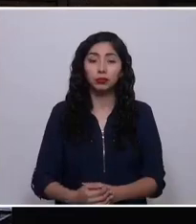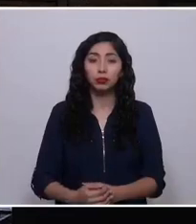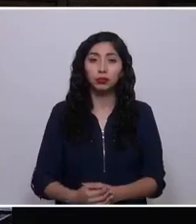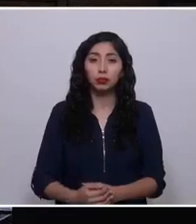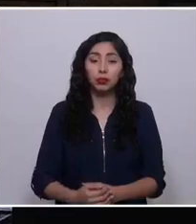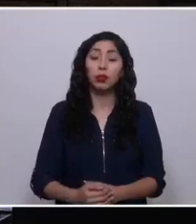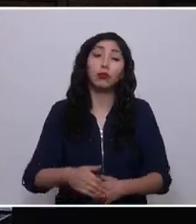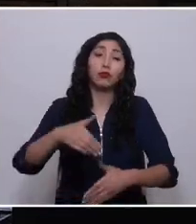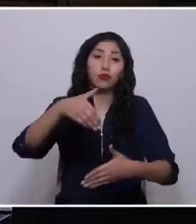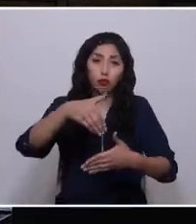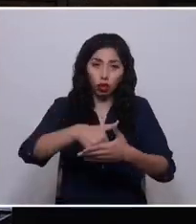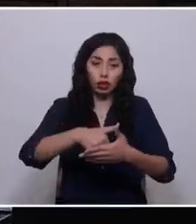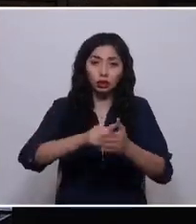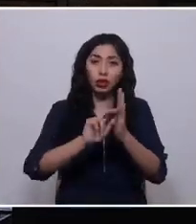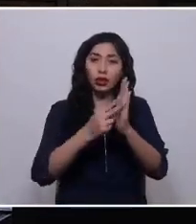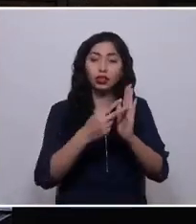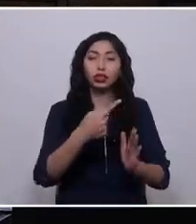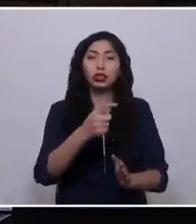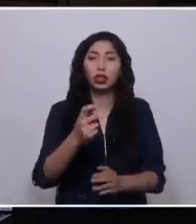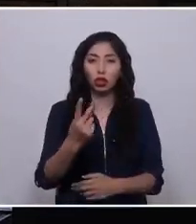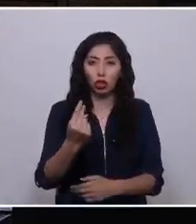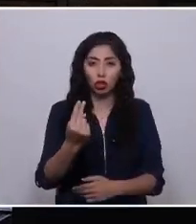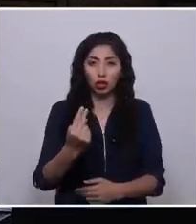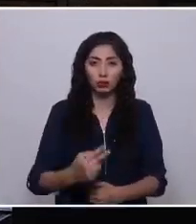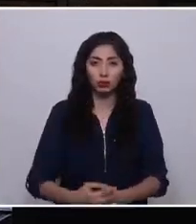En votación, la indicación número 112.